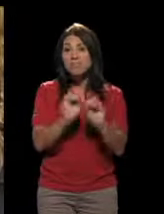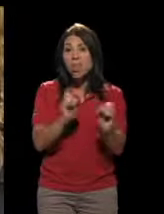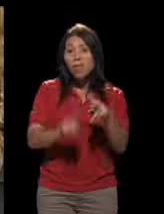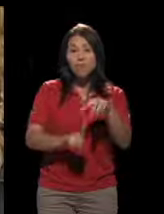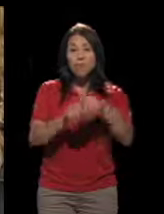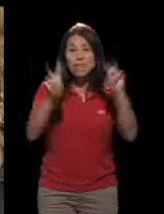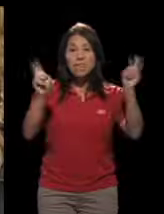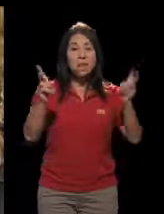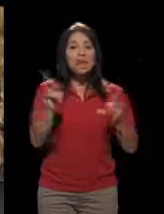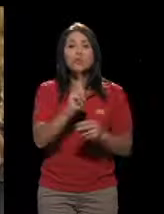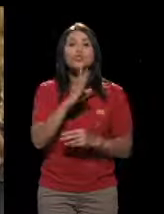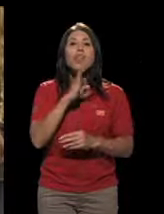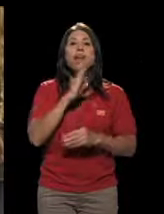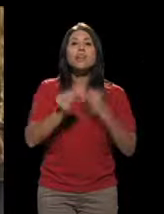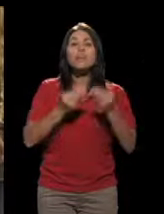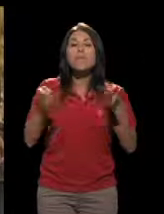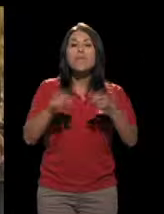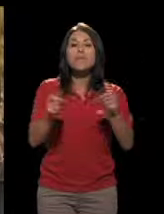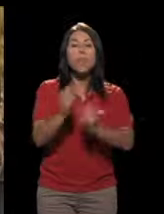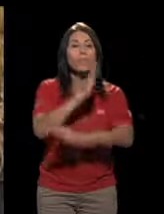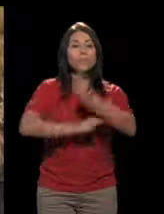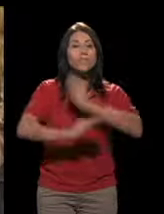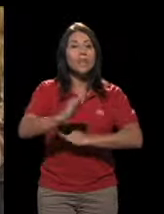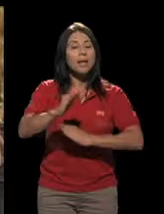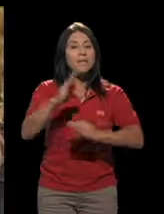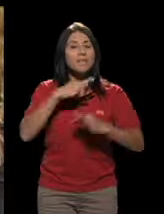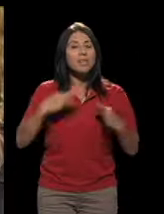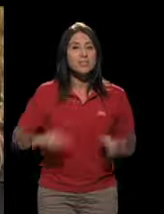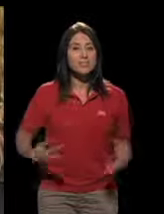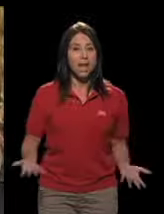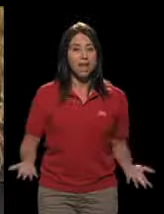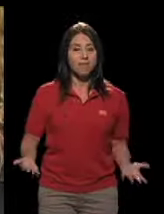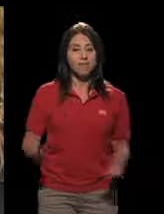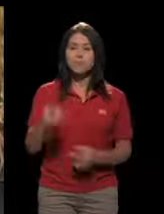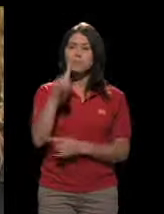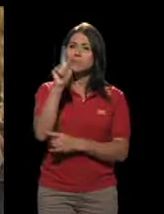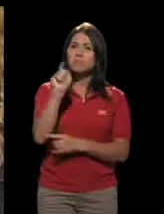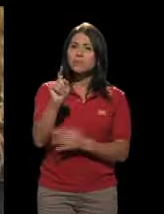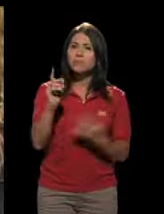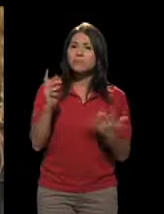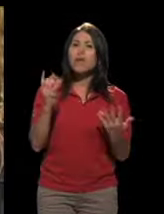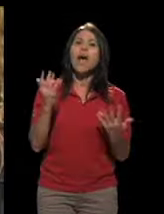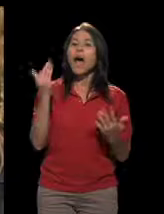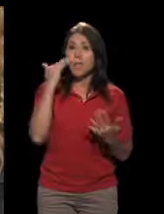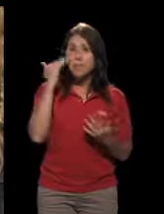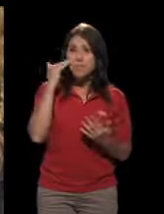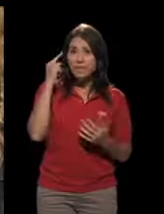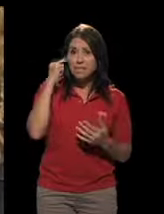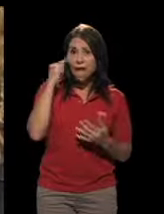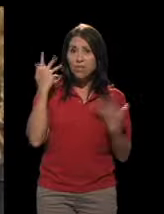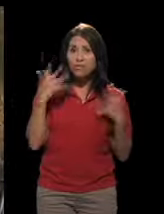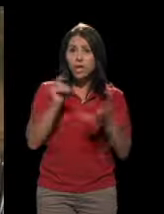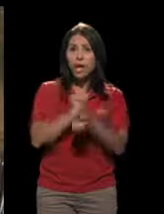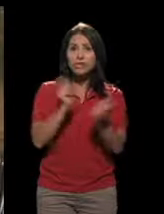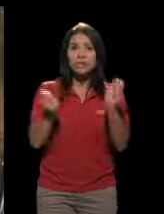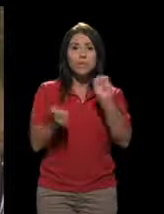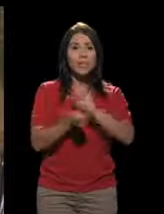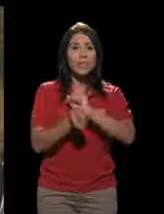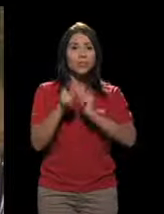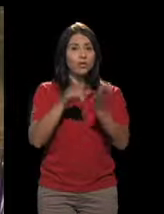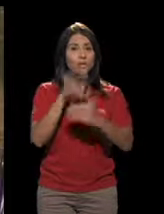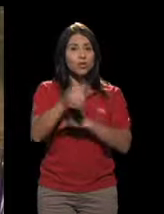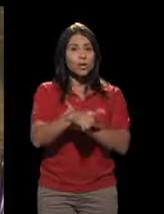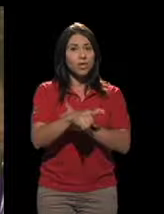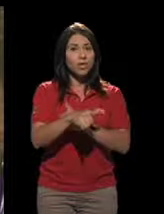las diferencias que podría tener una persona, por ejemplo, con alguna discapacidad física. ¿Han pensado en hacer modificaciones a este proyecto?